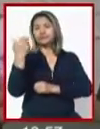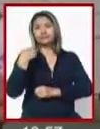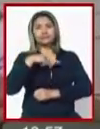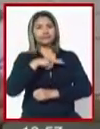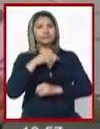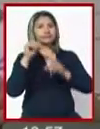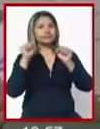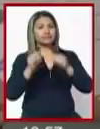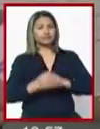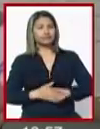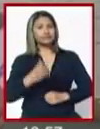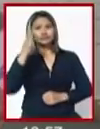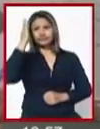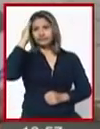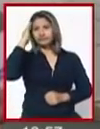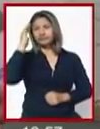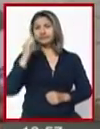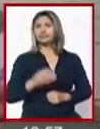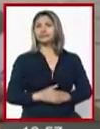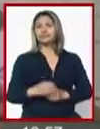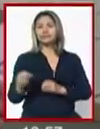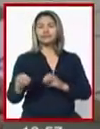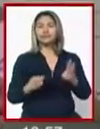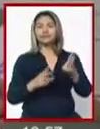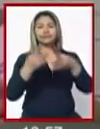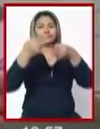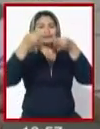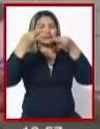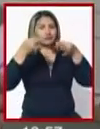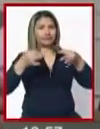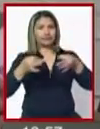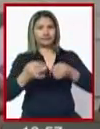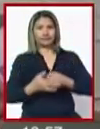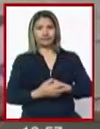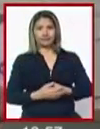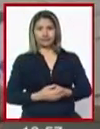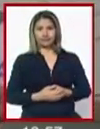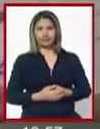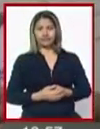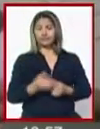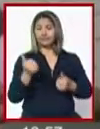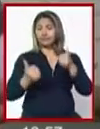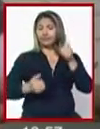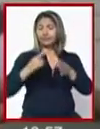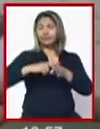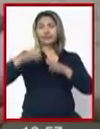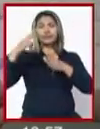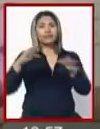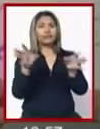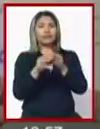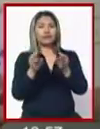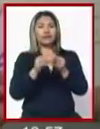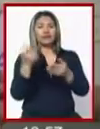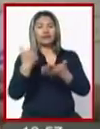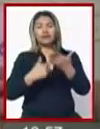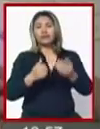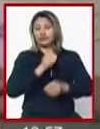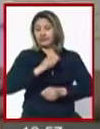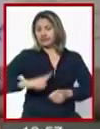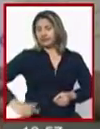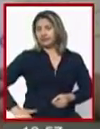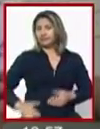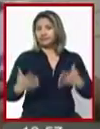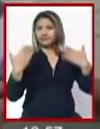lo menos conozcamos de manera oficial los resultados de la audiencia que el señor